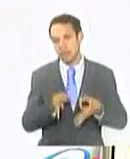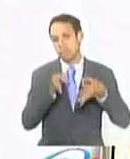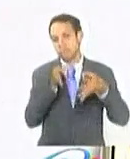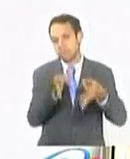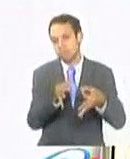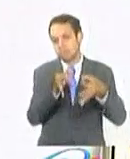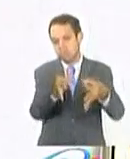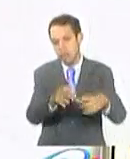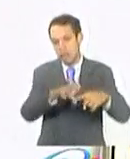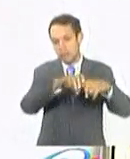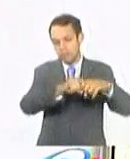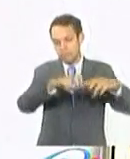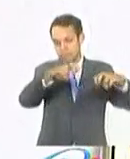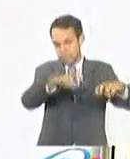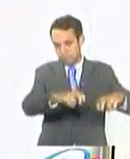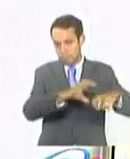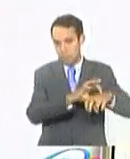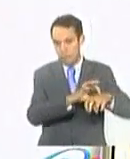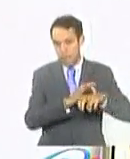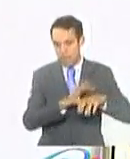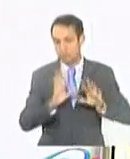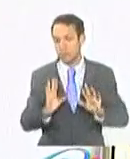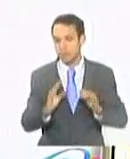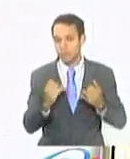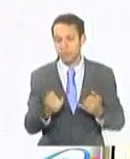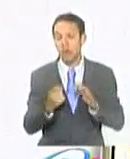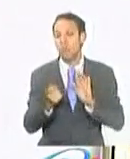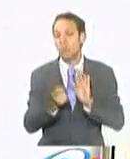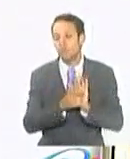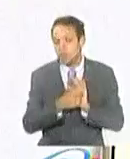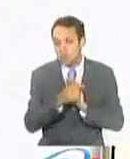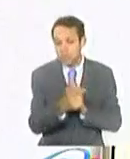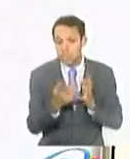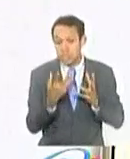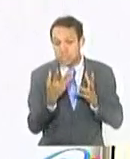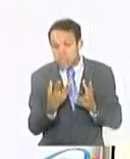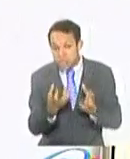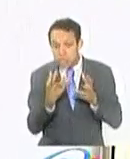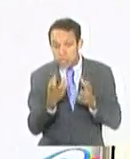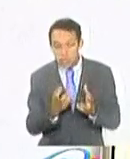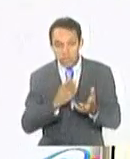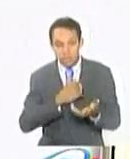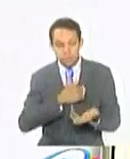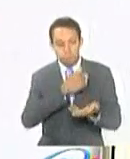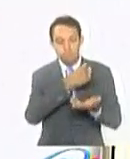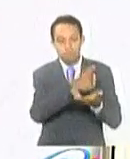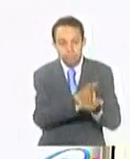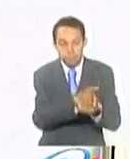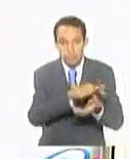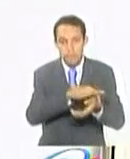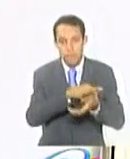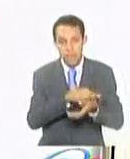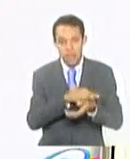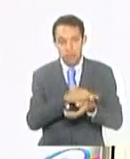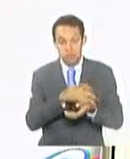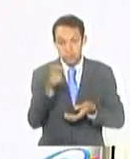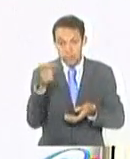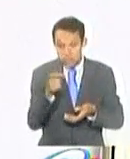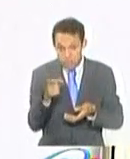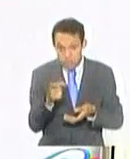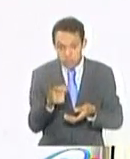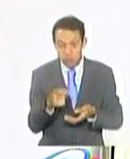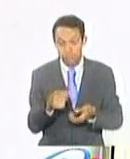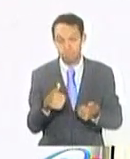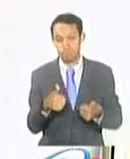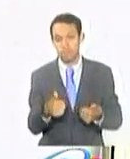médica o cuando la tenga Porque si uno quisiera ir al médico cuando necesite Sería muy bueno pero en este